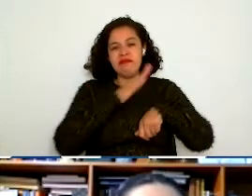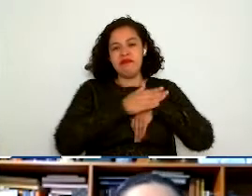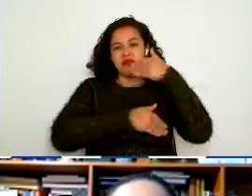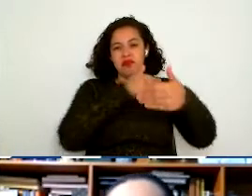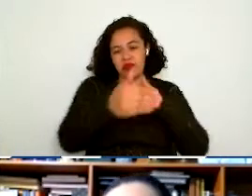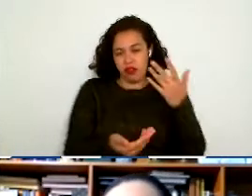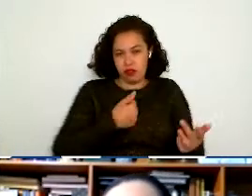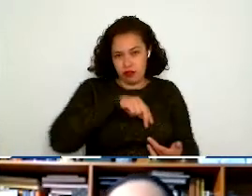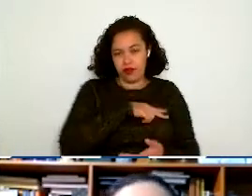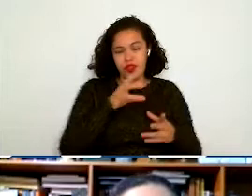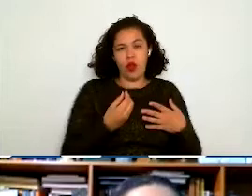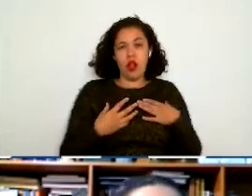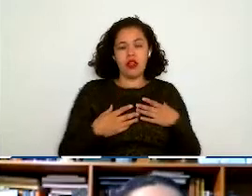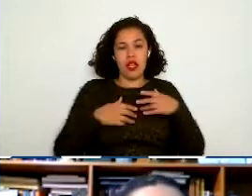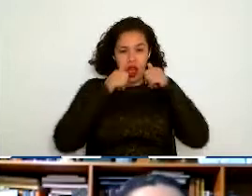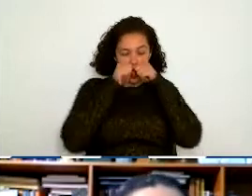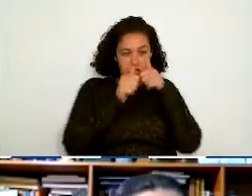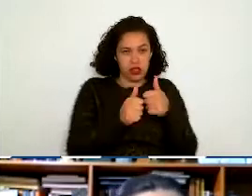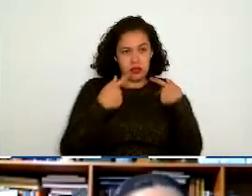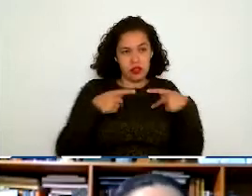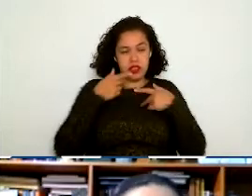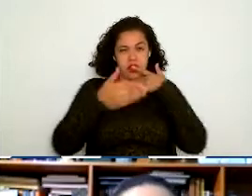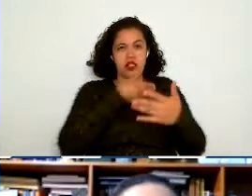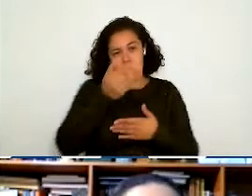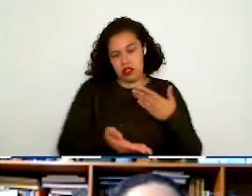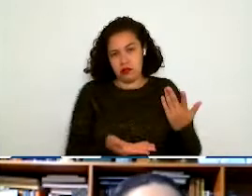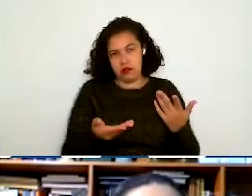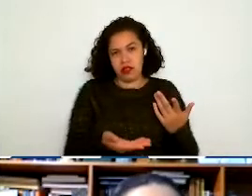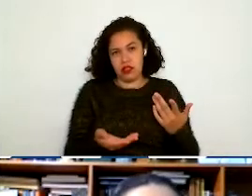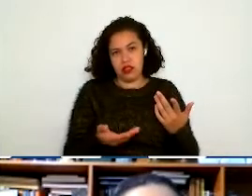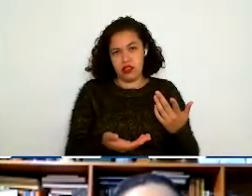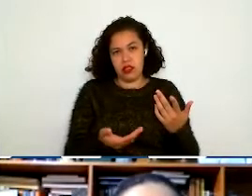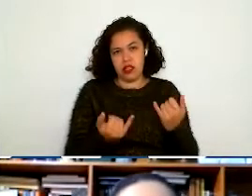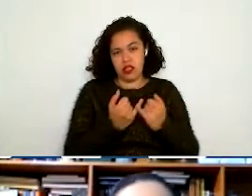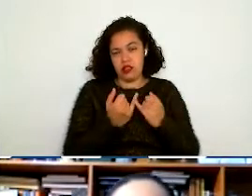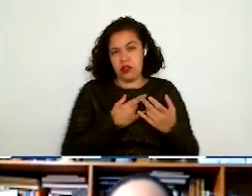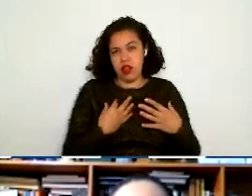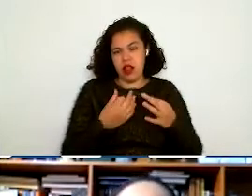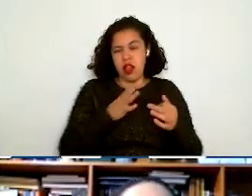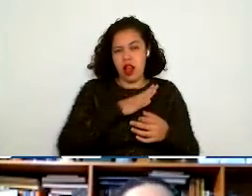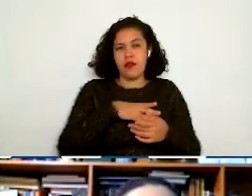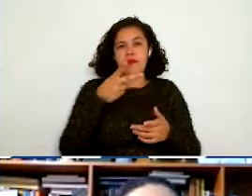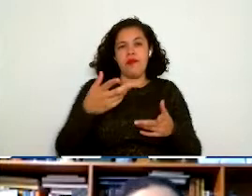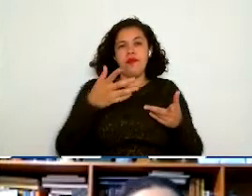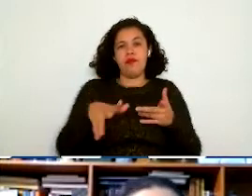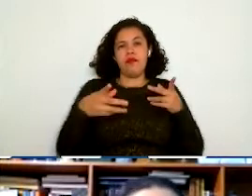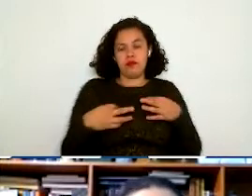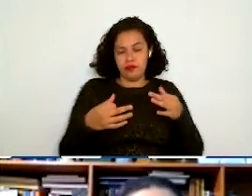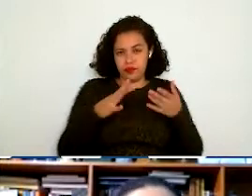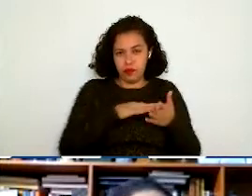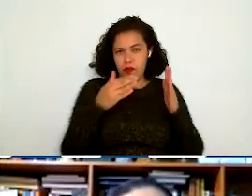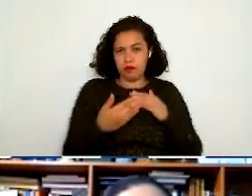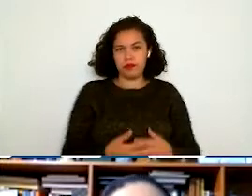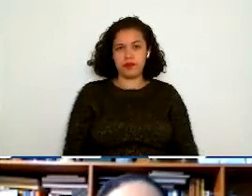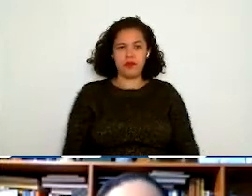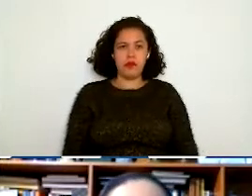O calidad incluso en la atención del servicio que está otorgando la institución. Entonces, esta calidad técnica se